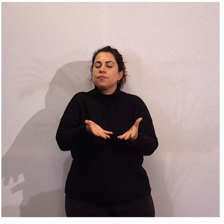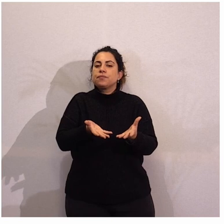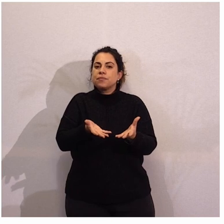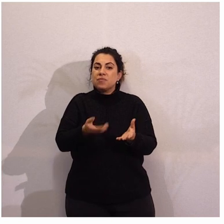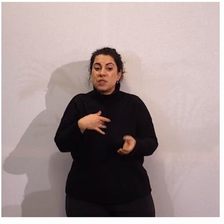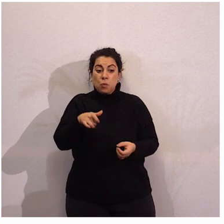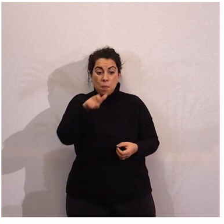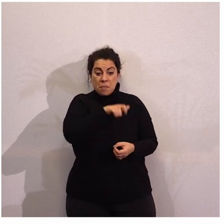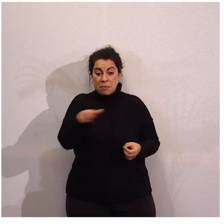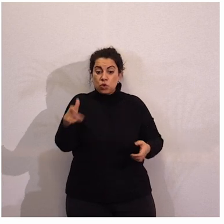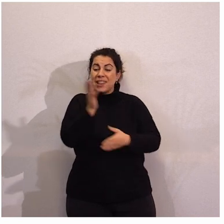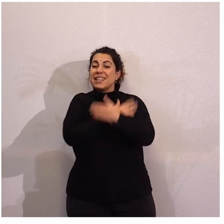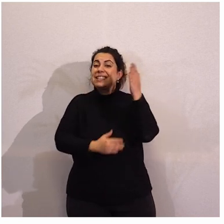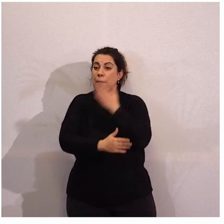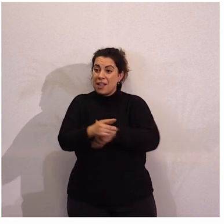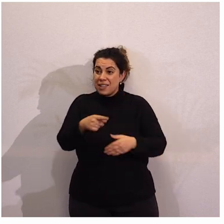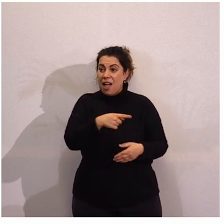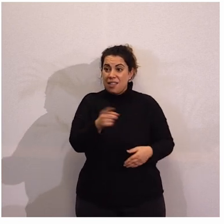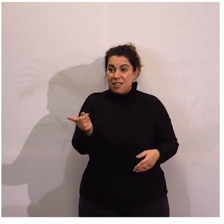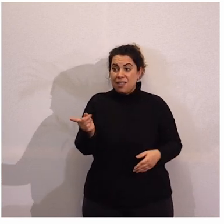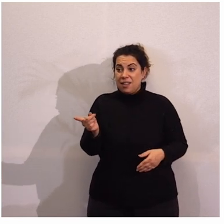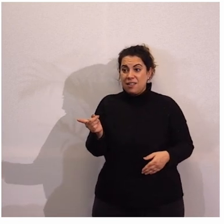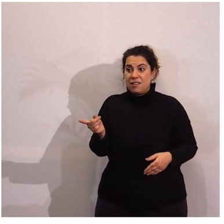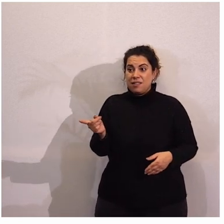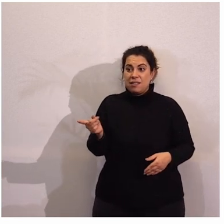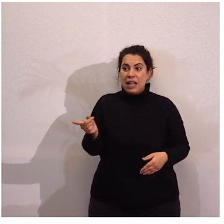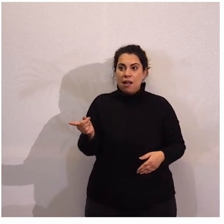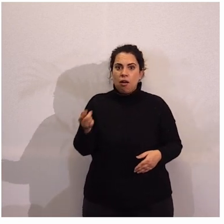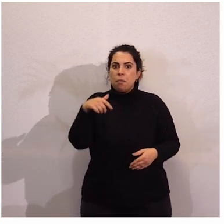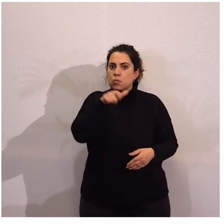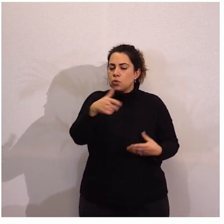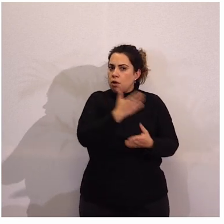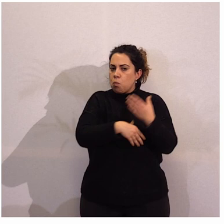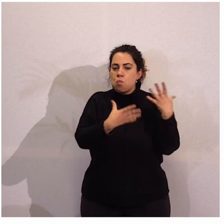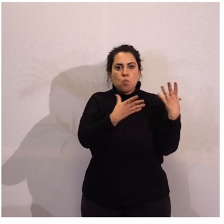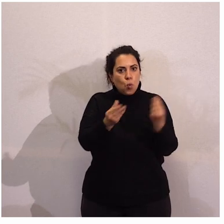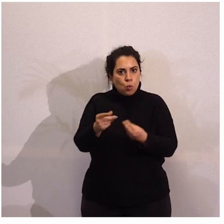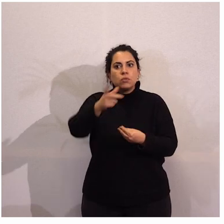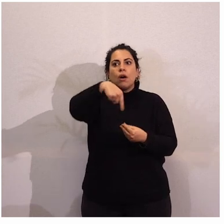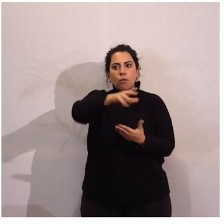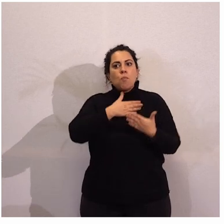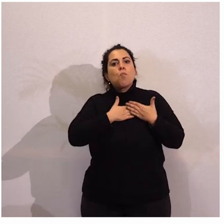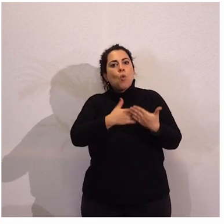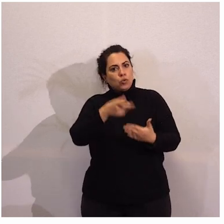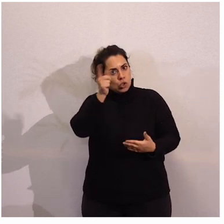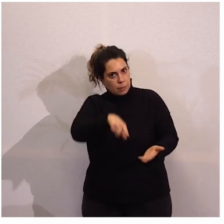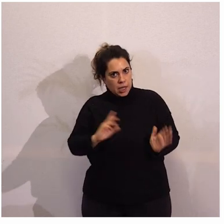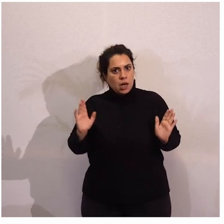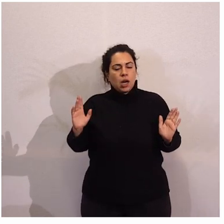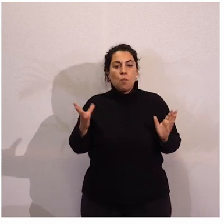que las personas con discapacidad, hay muchas personas con discapacidad que hacen voluntariado,